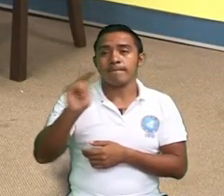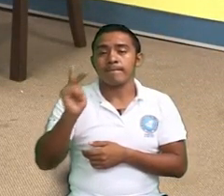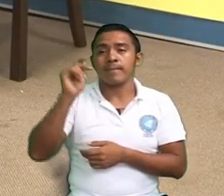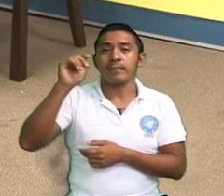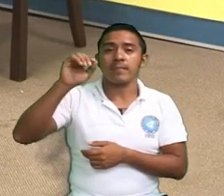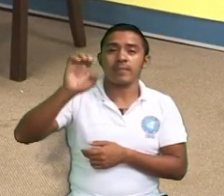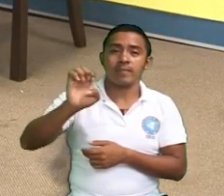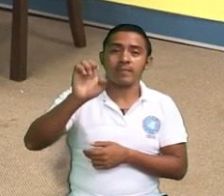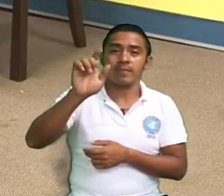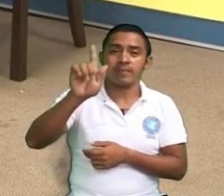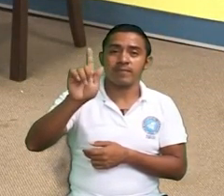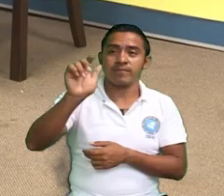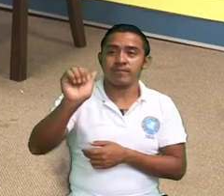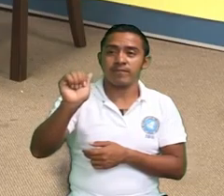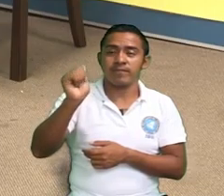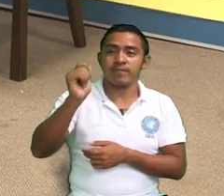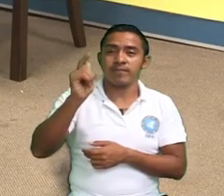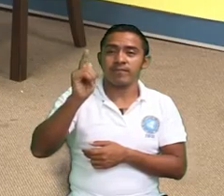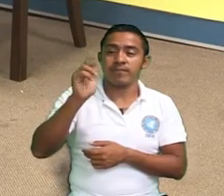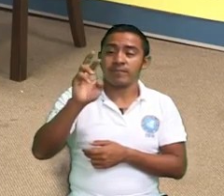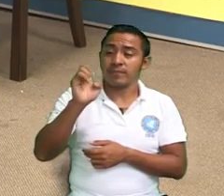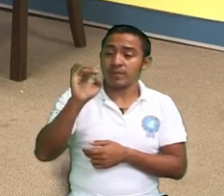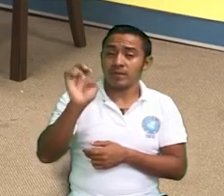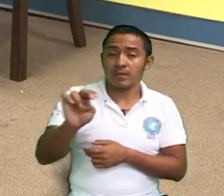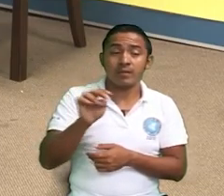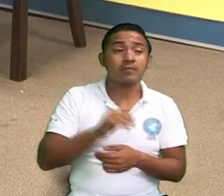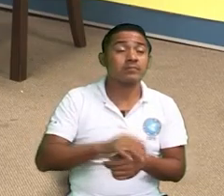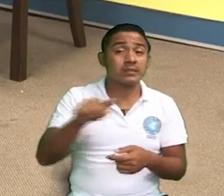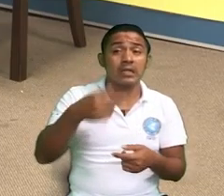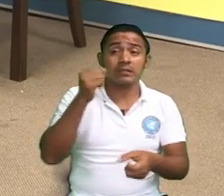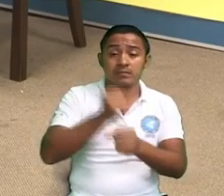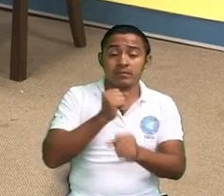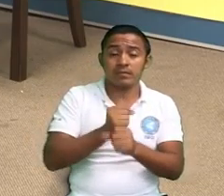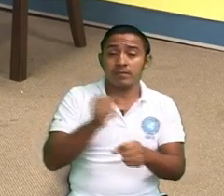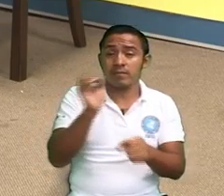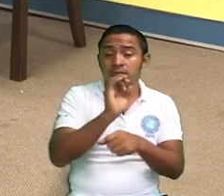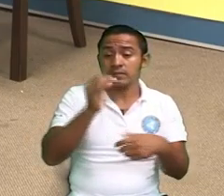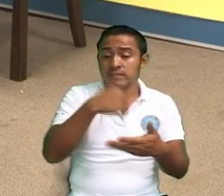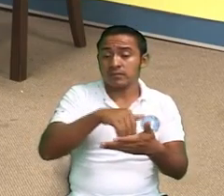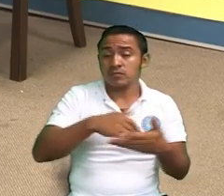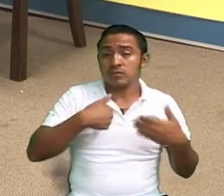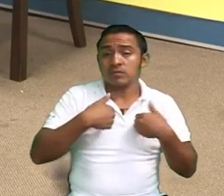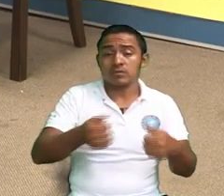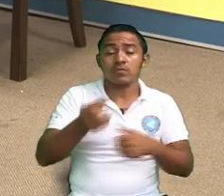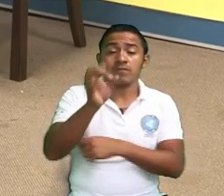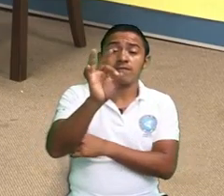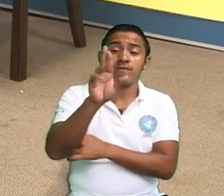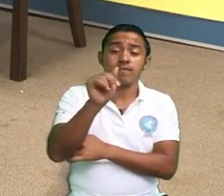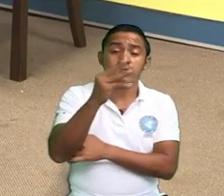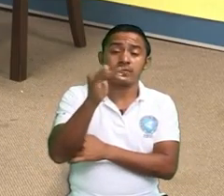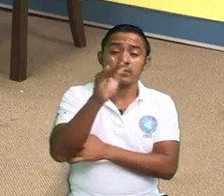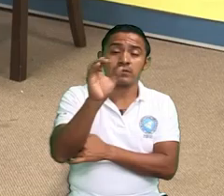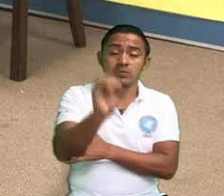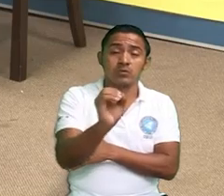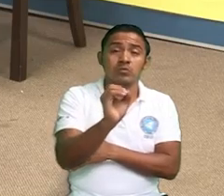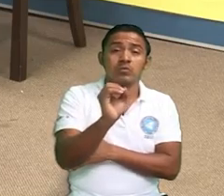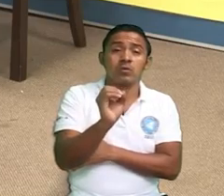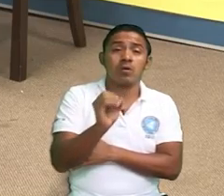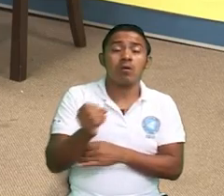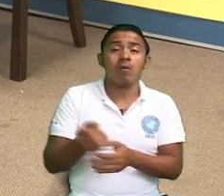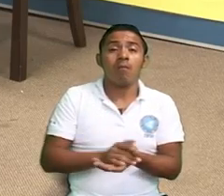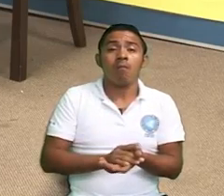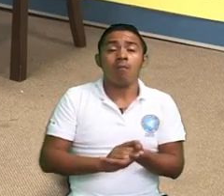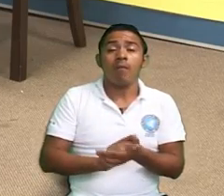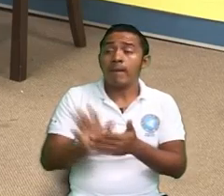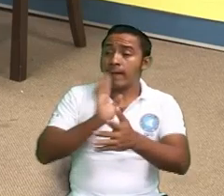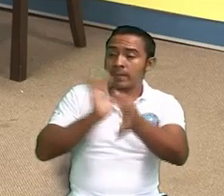me lo aprendí su nombre, parte del equipo médico del Centro de Salud Francisco Buitrago, que nos